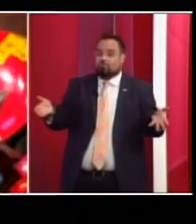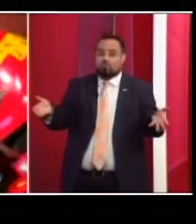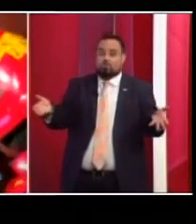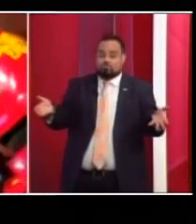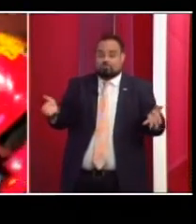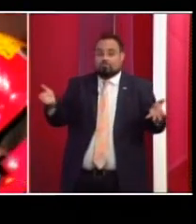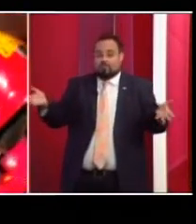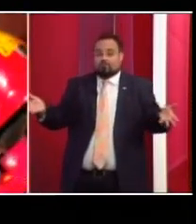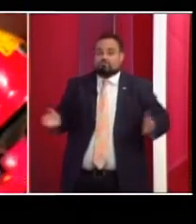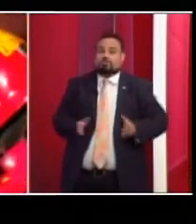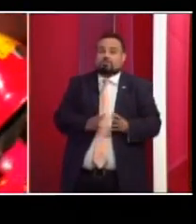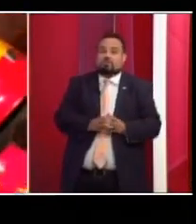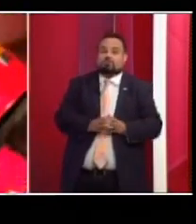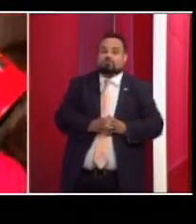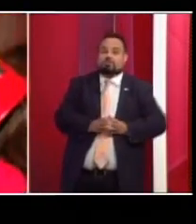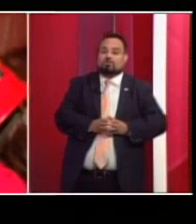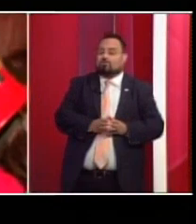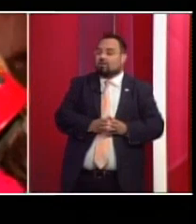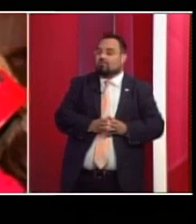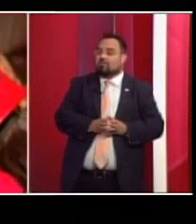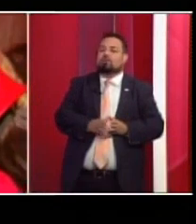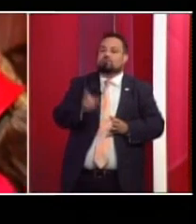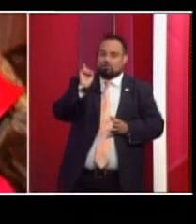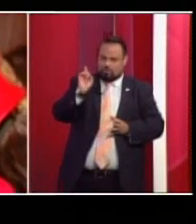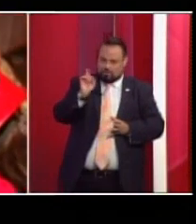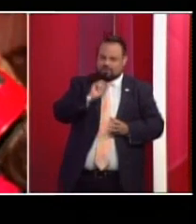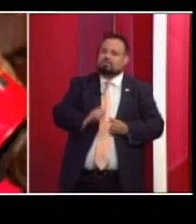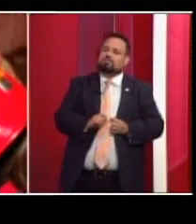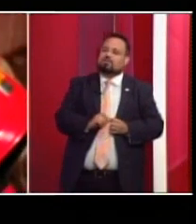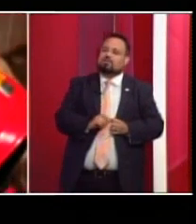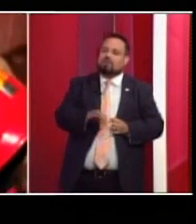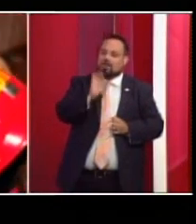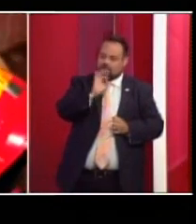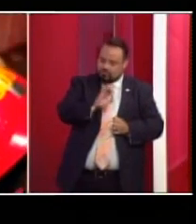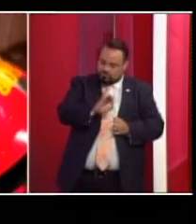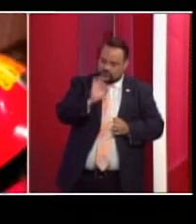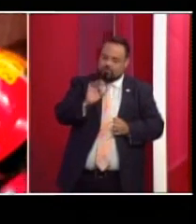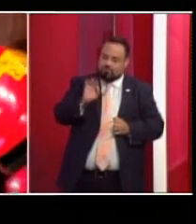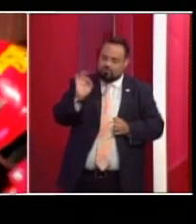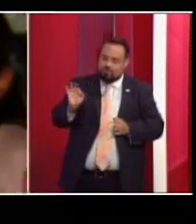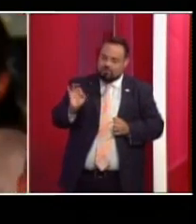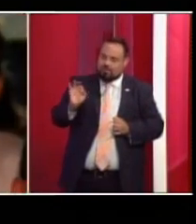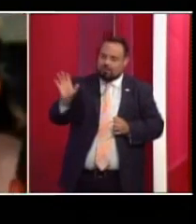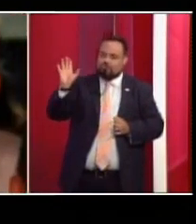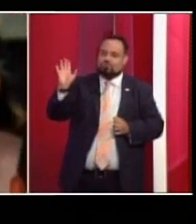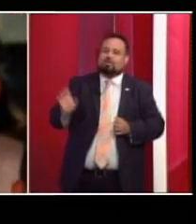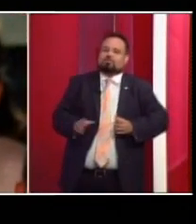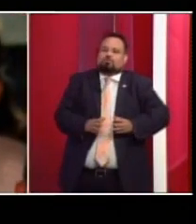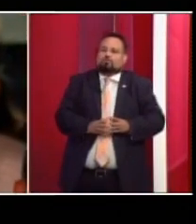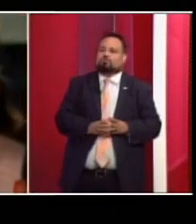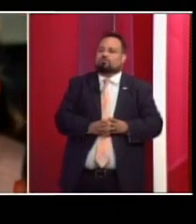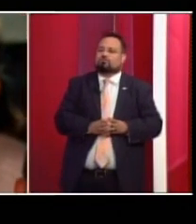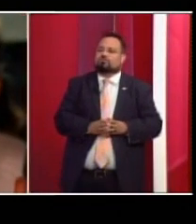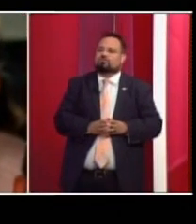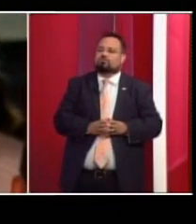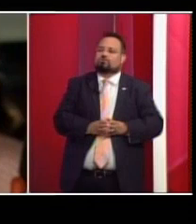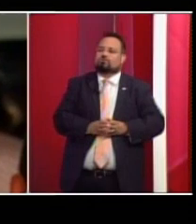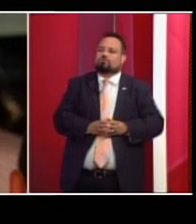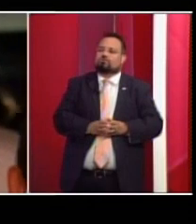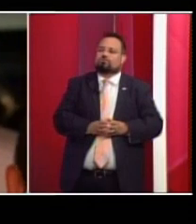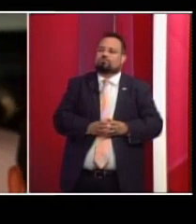lo provocó bueno entonces tendríamos que averiguar la verdad pero una cosa así es cierto las cosas no andan bien en los hogares de protección